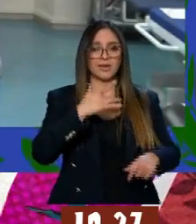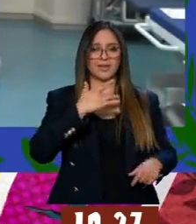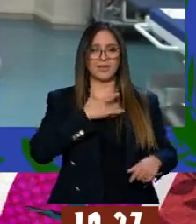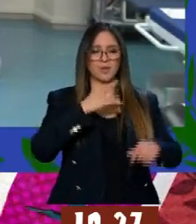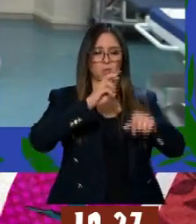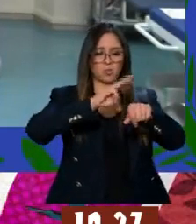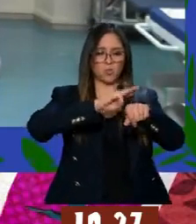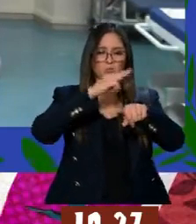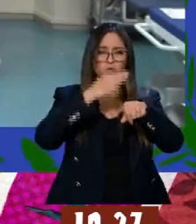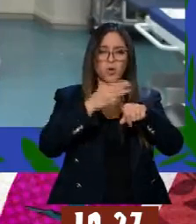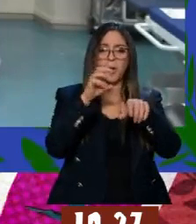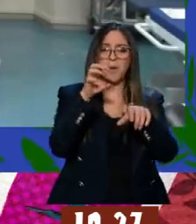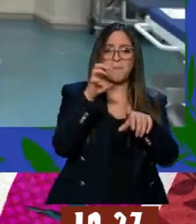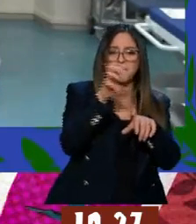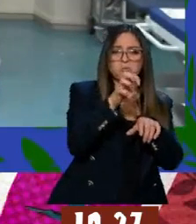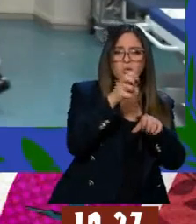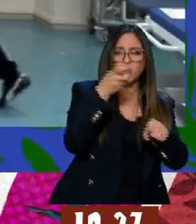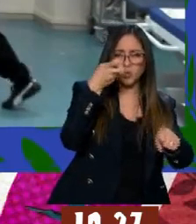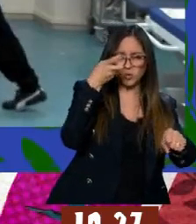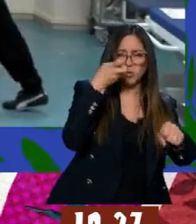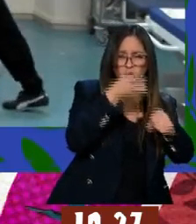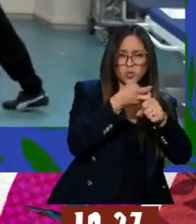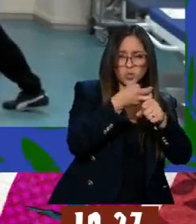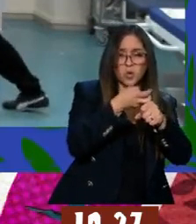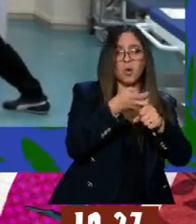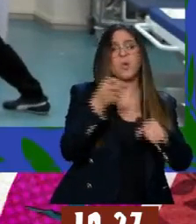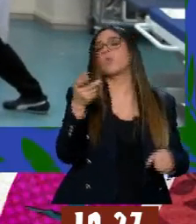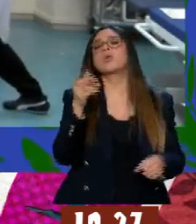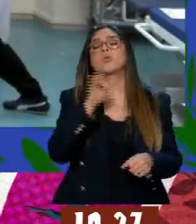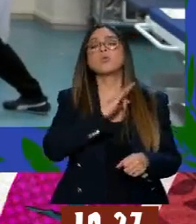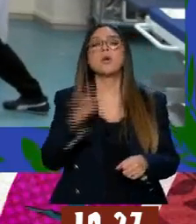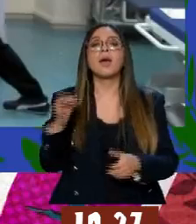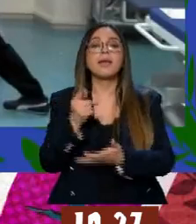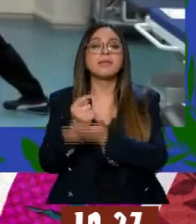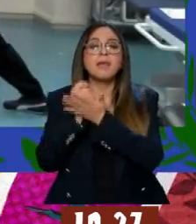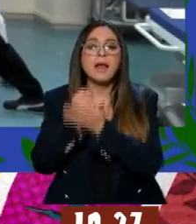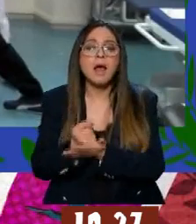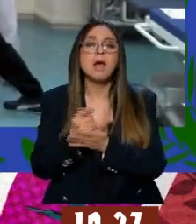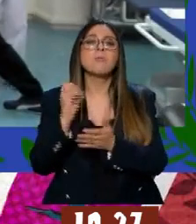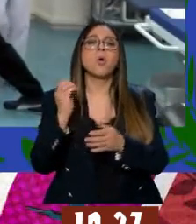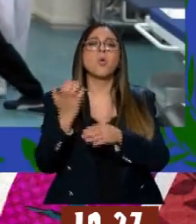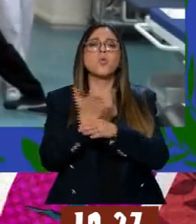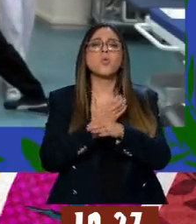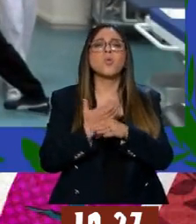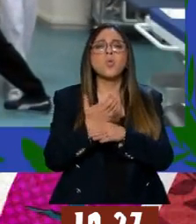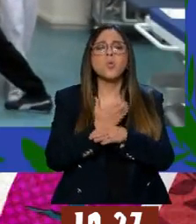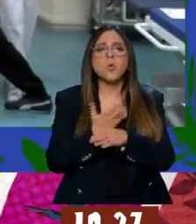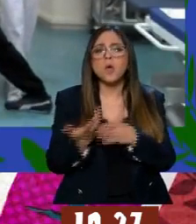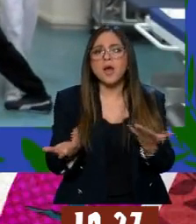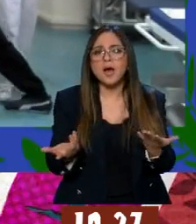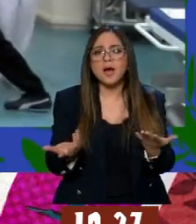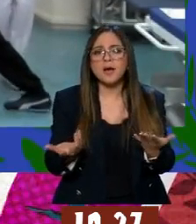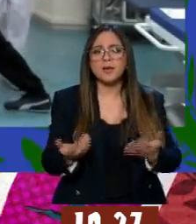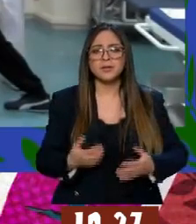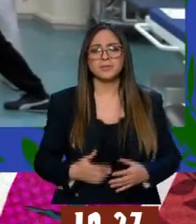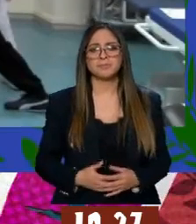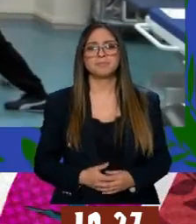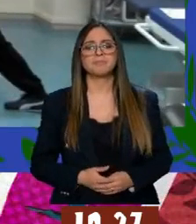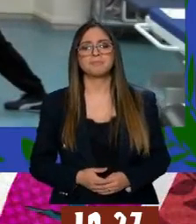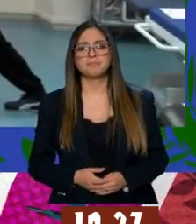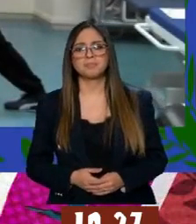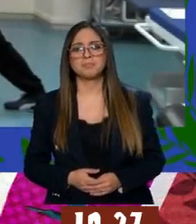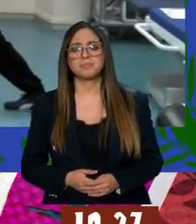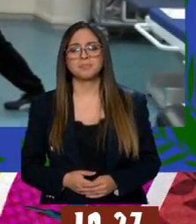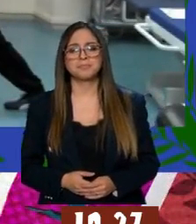parte, ¿hay otra parte o cicatrizada, digamos, hay otra parte que la cubra? ¿Qué sucede? Así es, sí, justamente